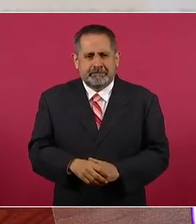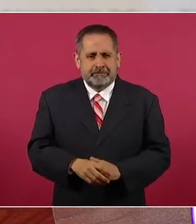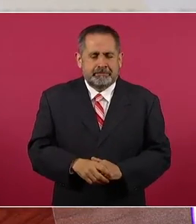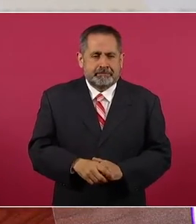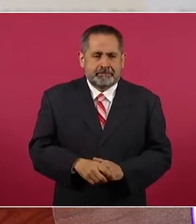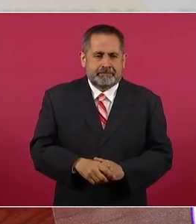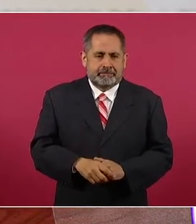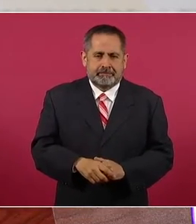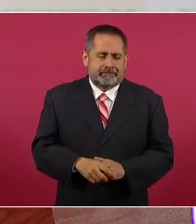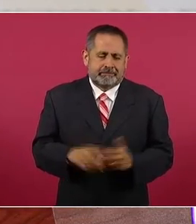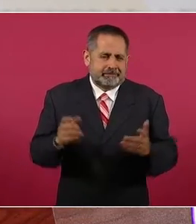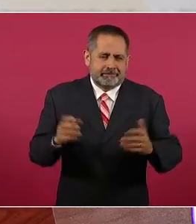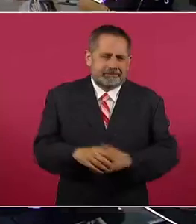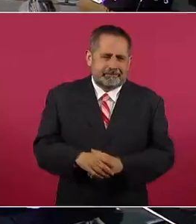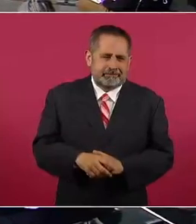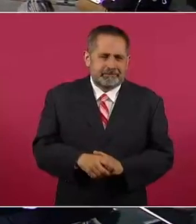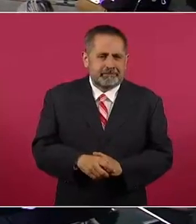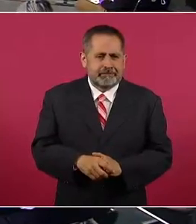Ya, o sea,